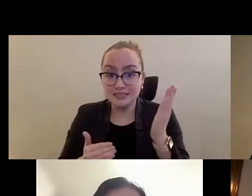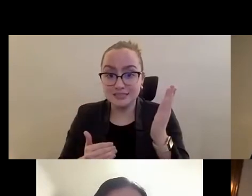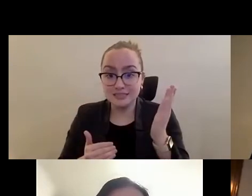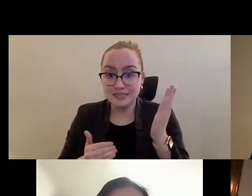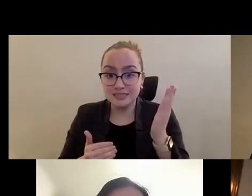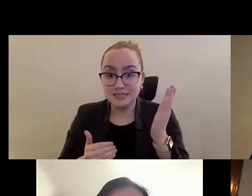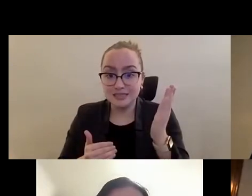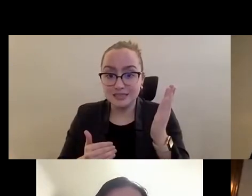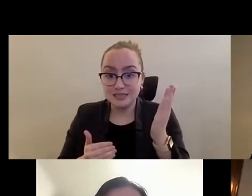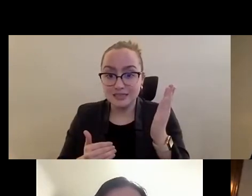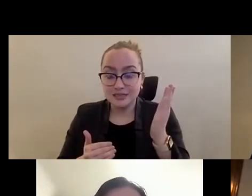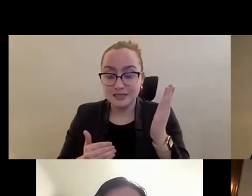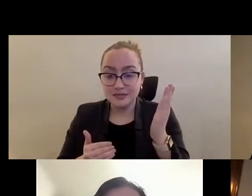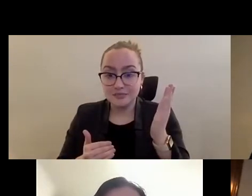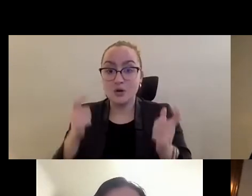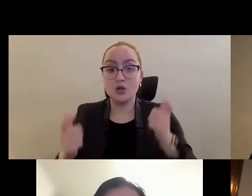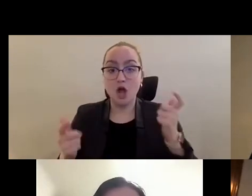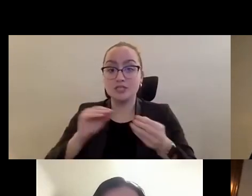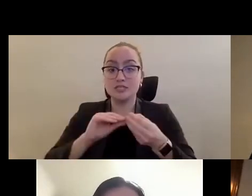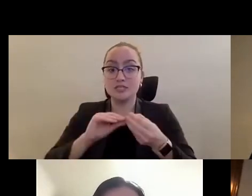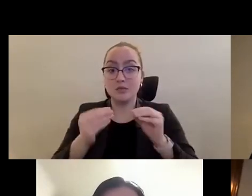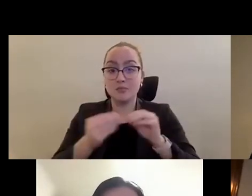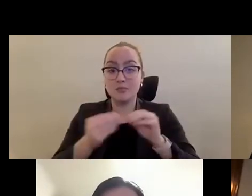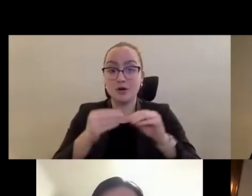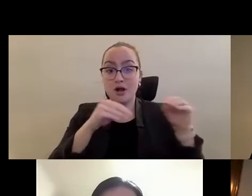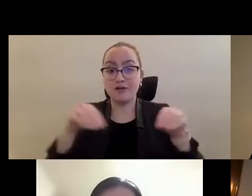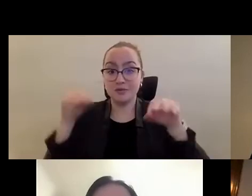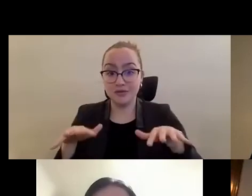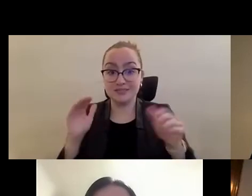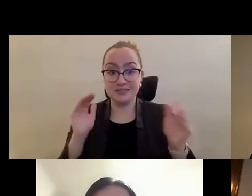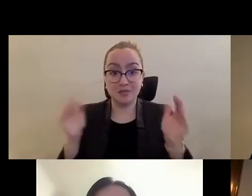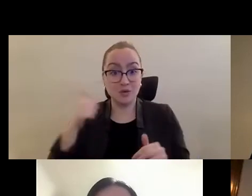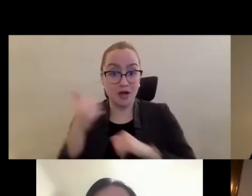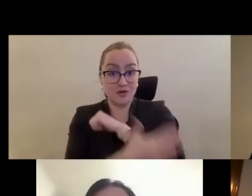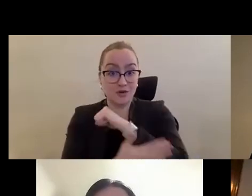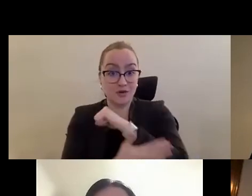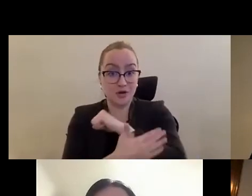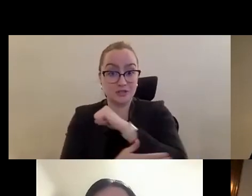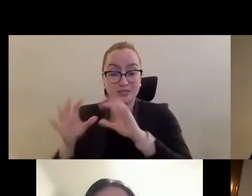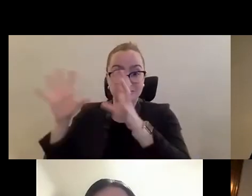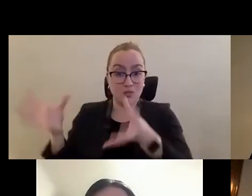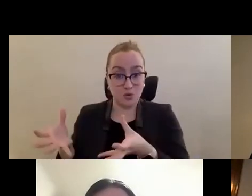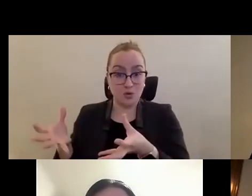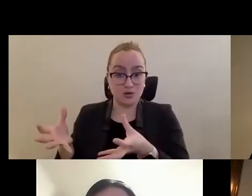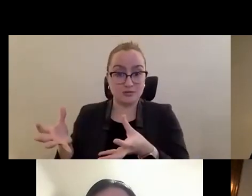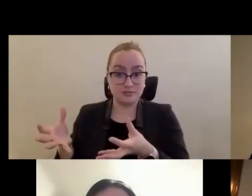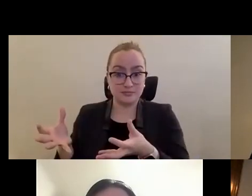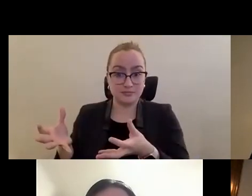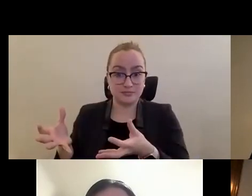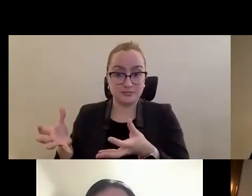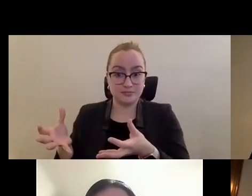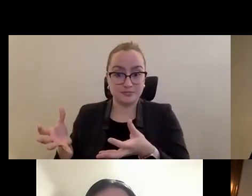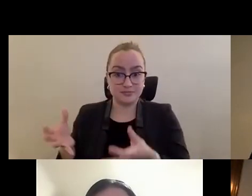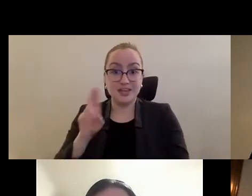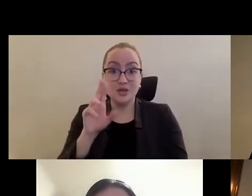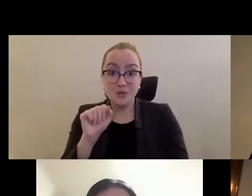población de inmigrantes. Entonces, no estamos ni casi cerca de ser el nivel más alto de inmigrantes